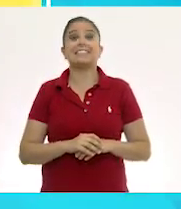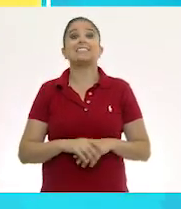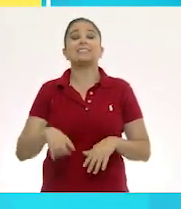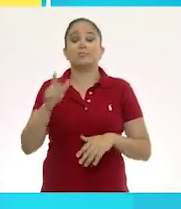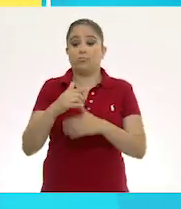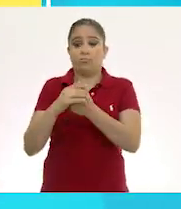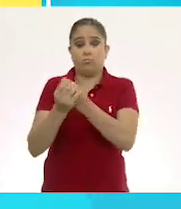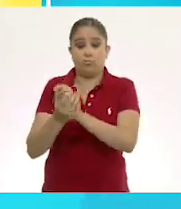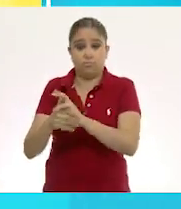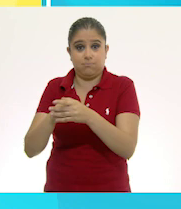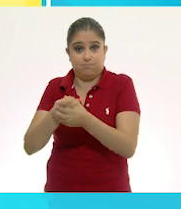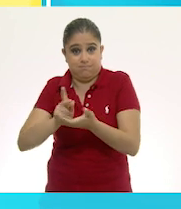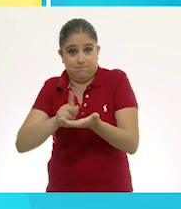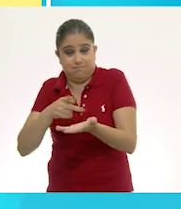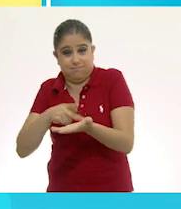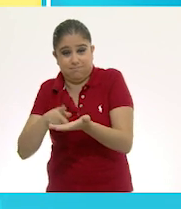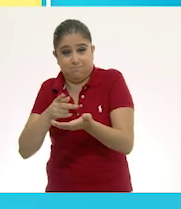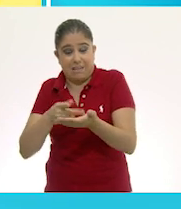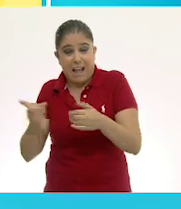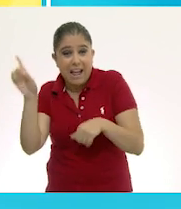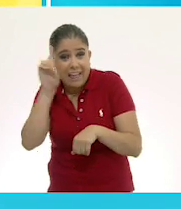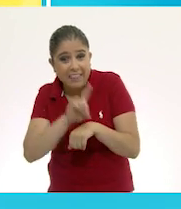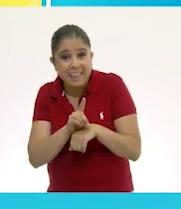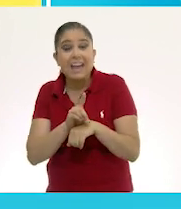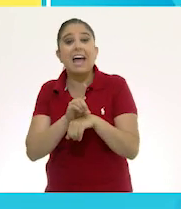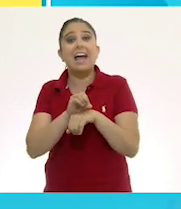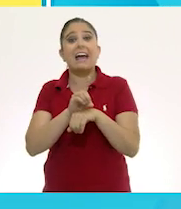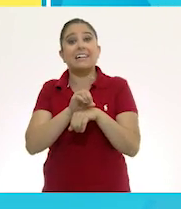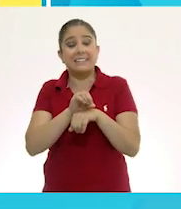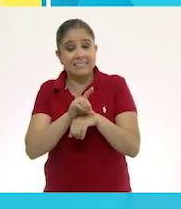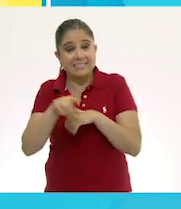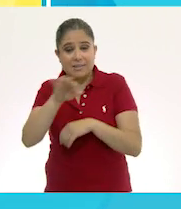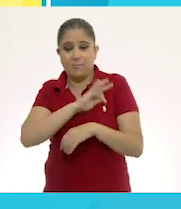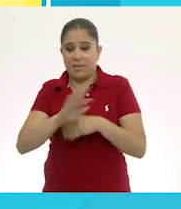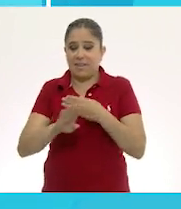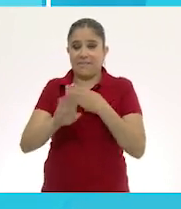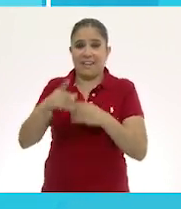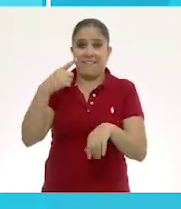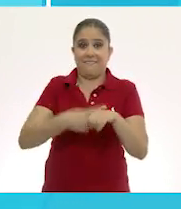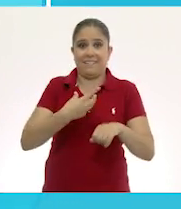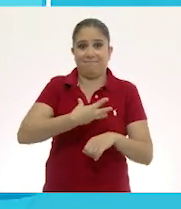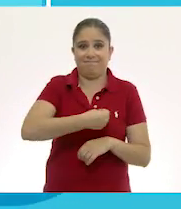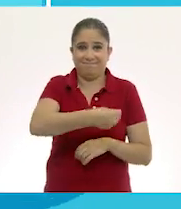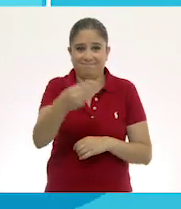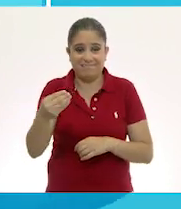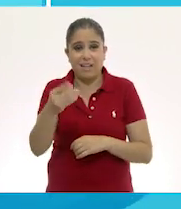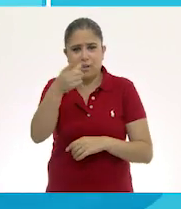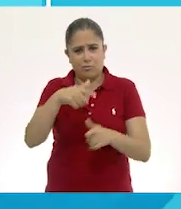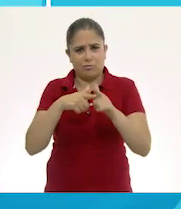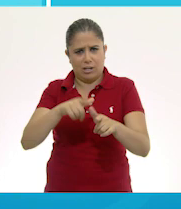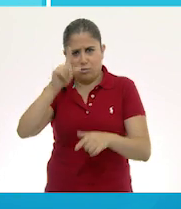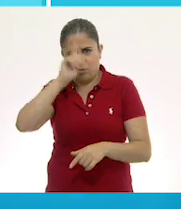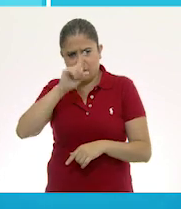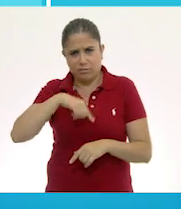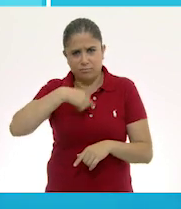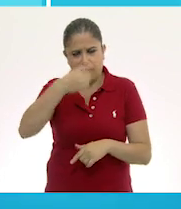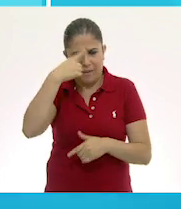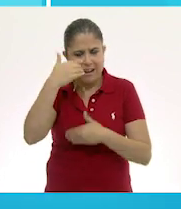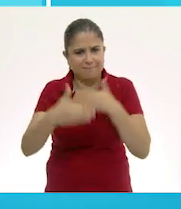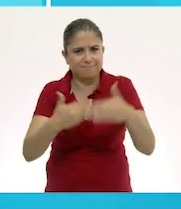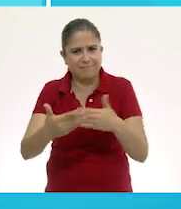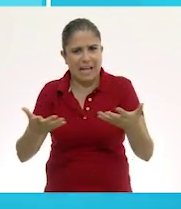Lavarnos las manos varias veces al día es importante para prevenir cualquier enfermedad. Sigue estos pasos para